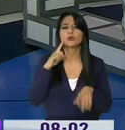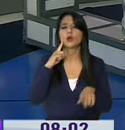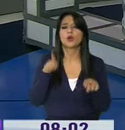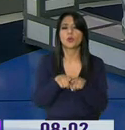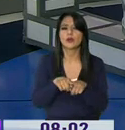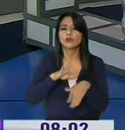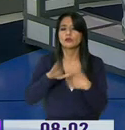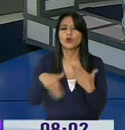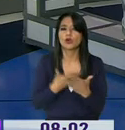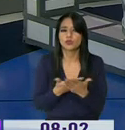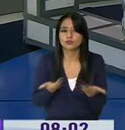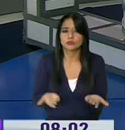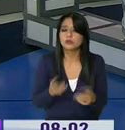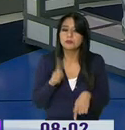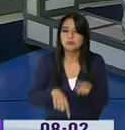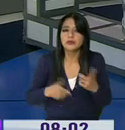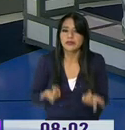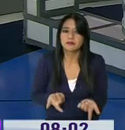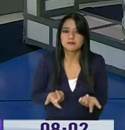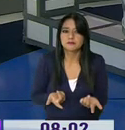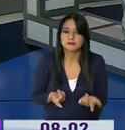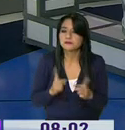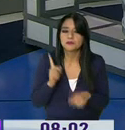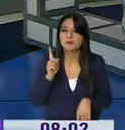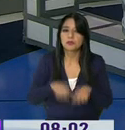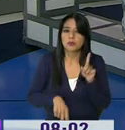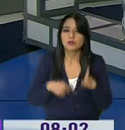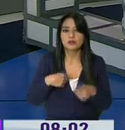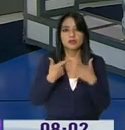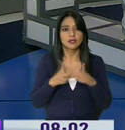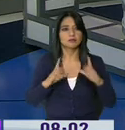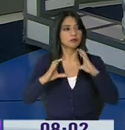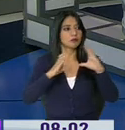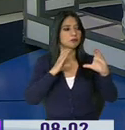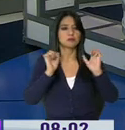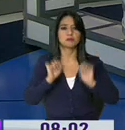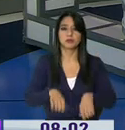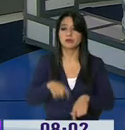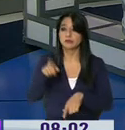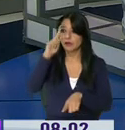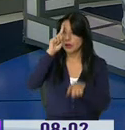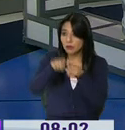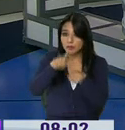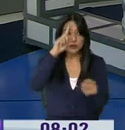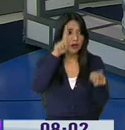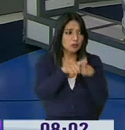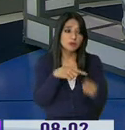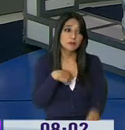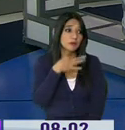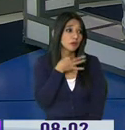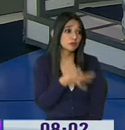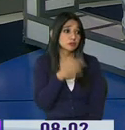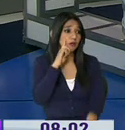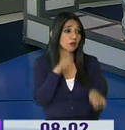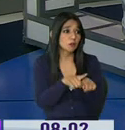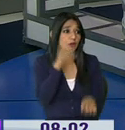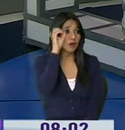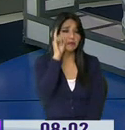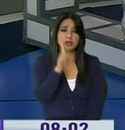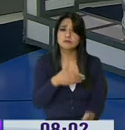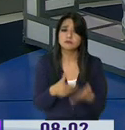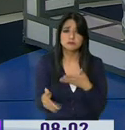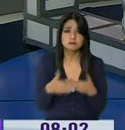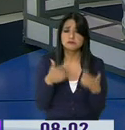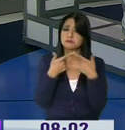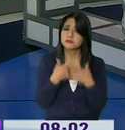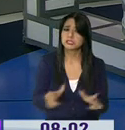todos, Jesús. Exacto, y uno tiene que tener la libertad de expresarse, pues imagínense, así al otro no le gusta lo que digas, claro, el otro tiene que escucharle, porque hay